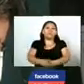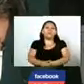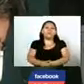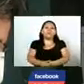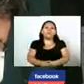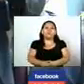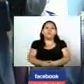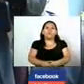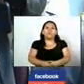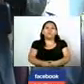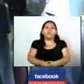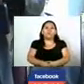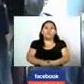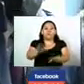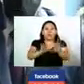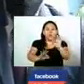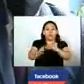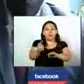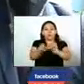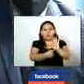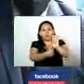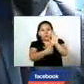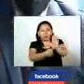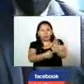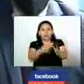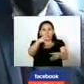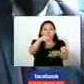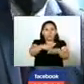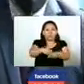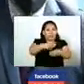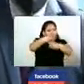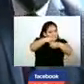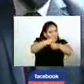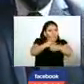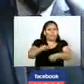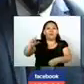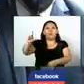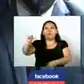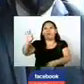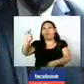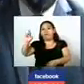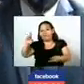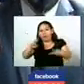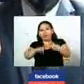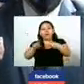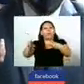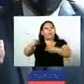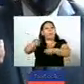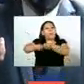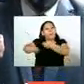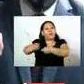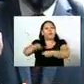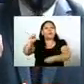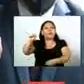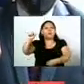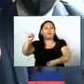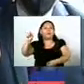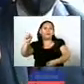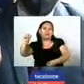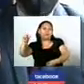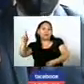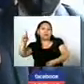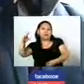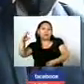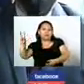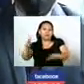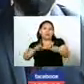dentro de las personas jurídicas tenemos a laboratorios las farc tenemos a inversiones que sea de cb tenemos